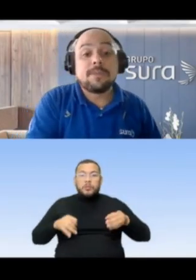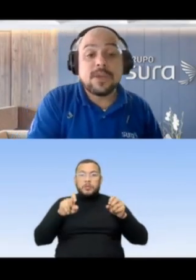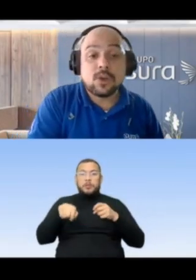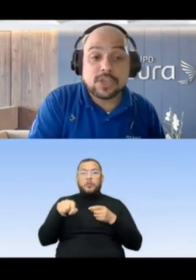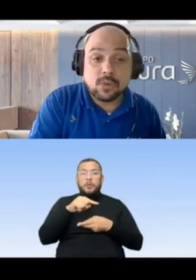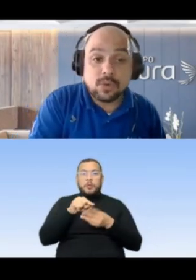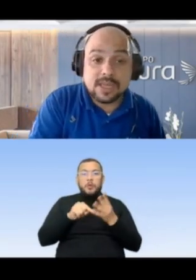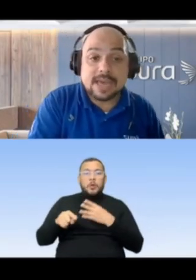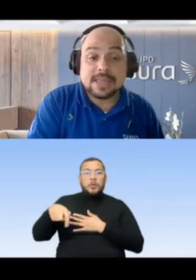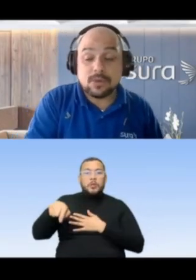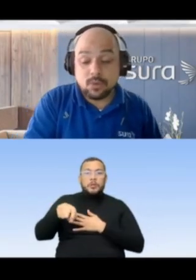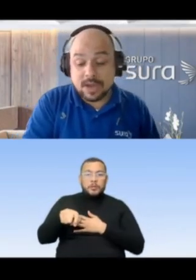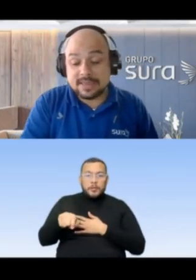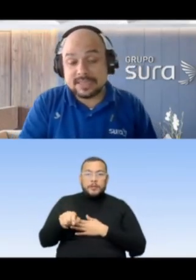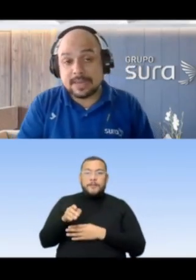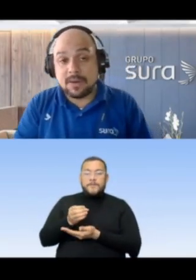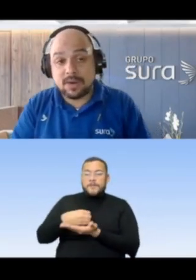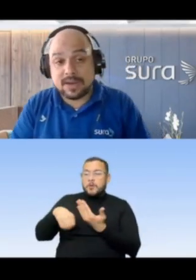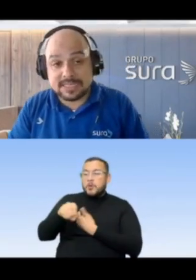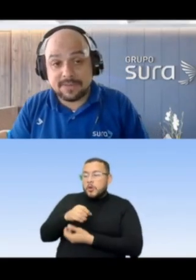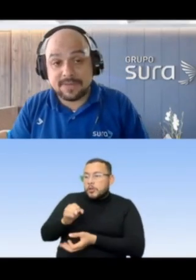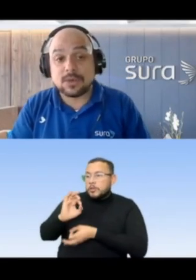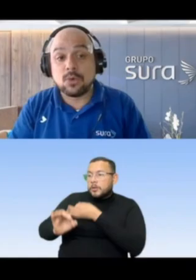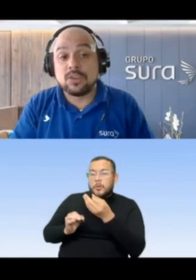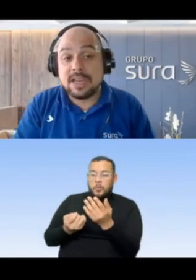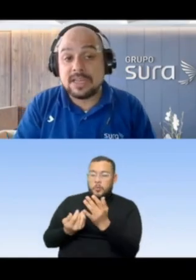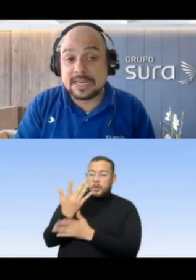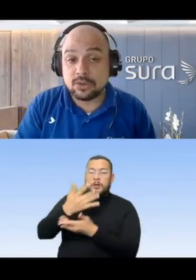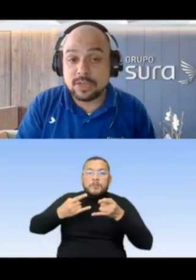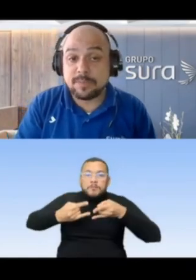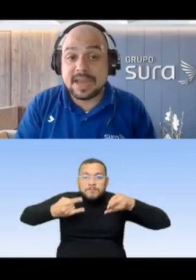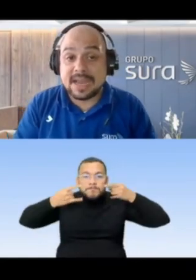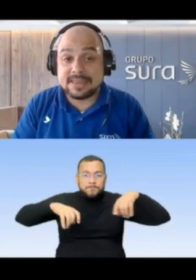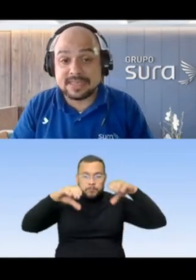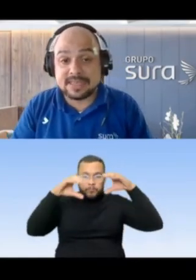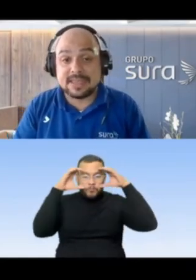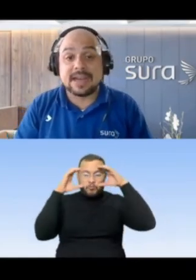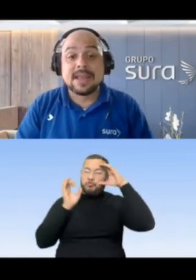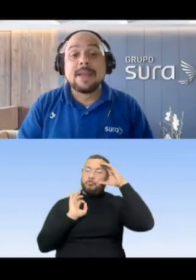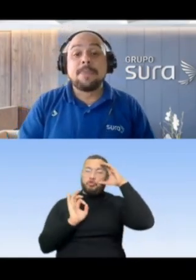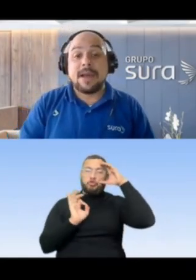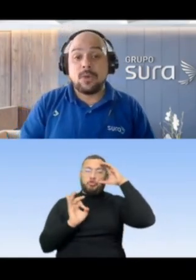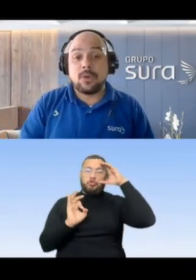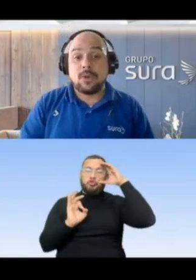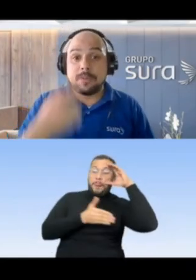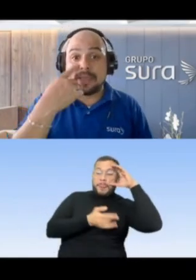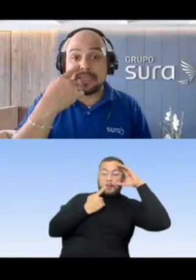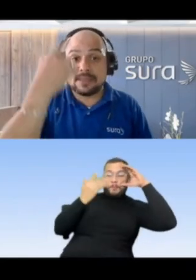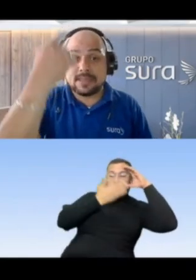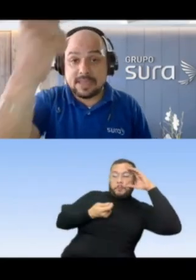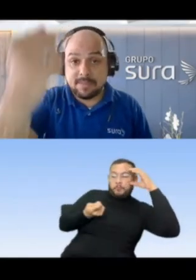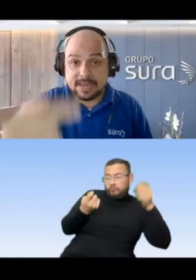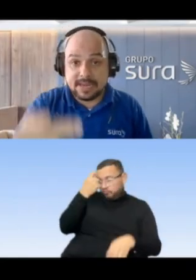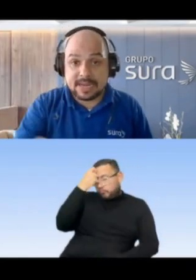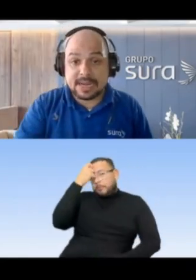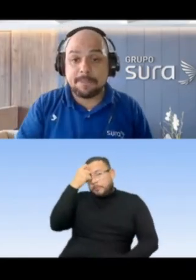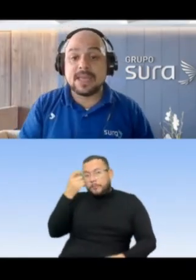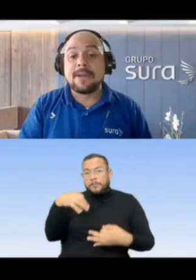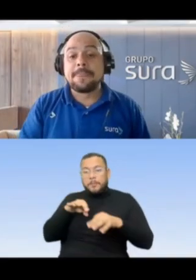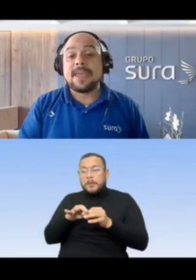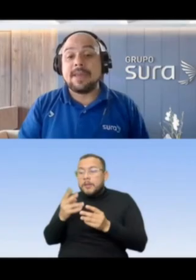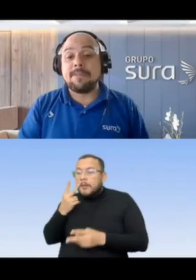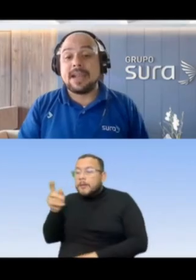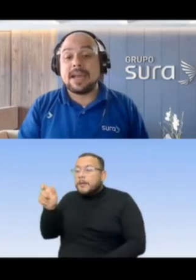entorno, bioseguridad, guantes, tapabocas, gafas, utilizarlos siempre antes de entrar, valoremos el paciente de